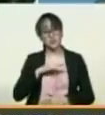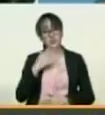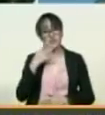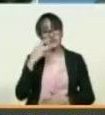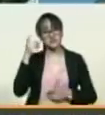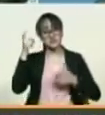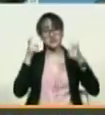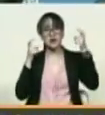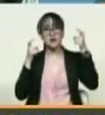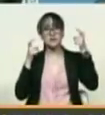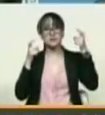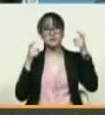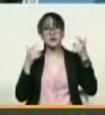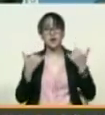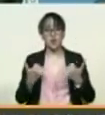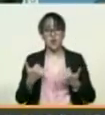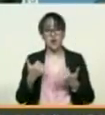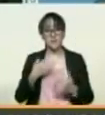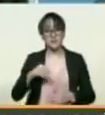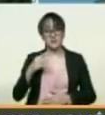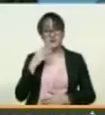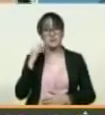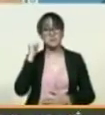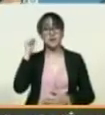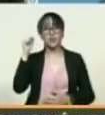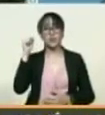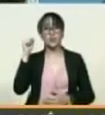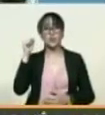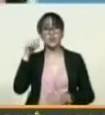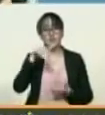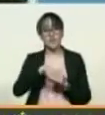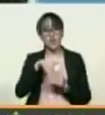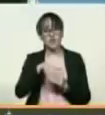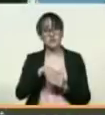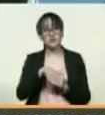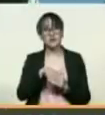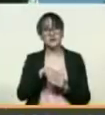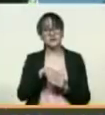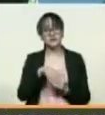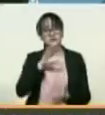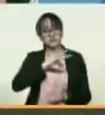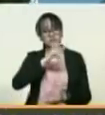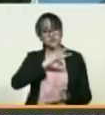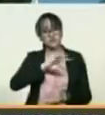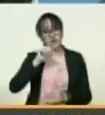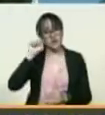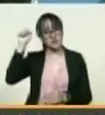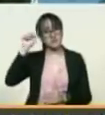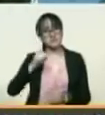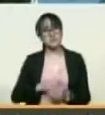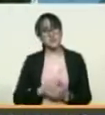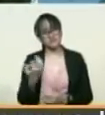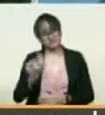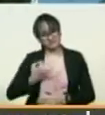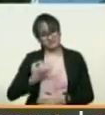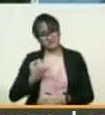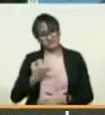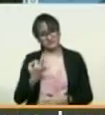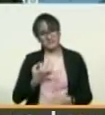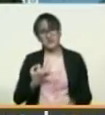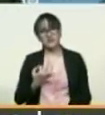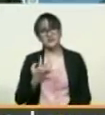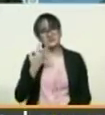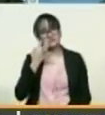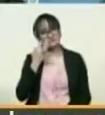Chávez, hoy por el presidente Nicolás Maduro, vota por una vía, que es el socialismo real.